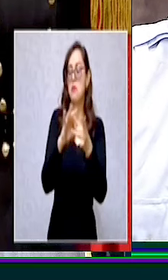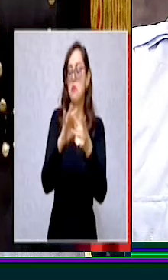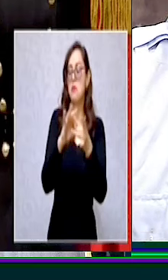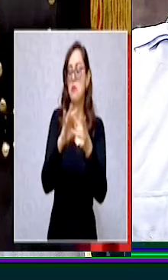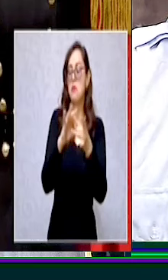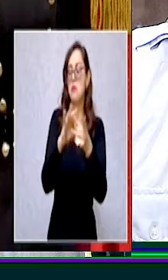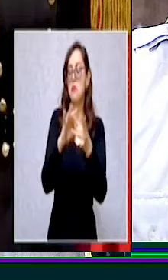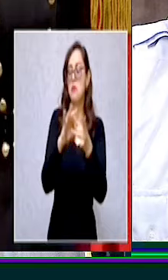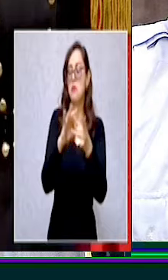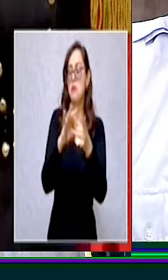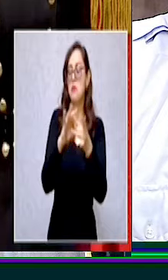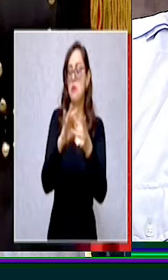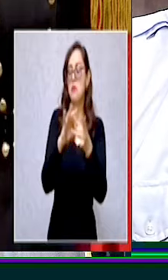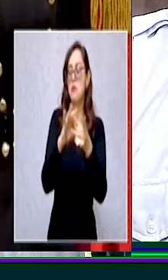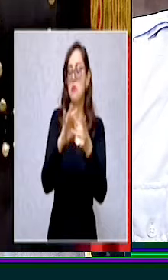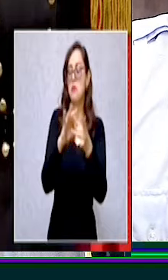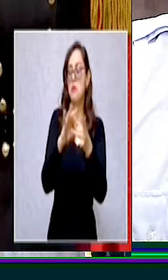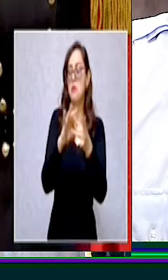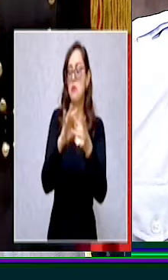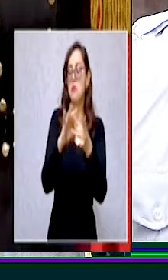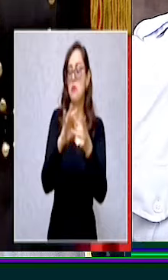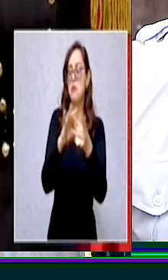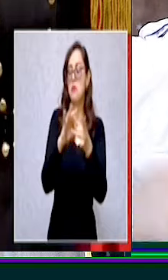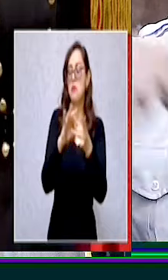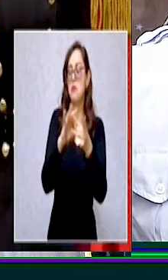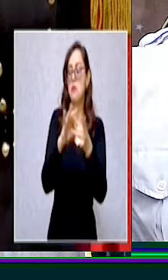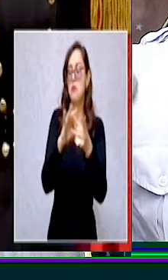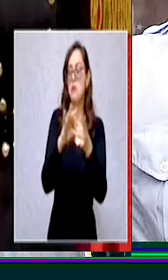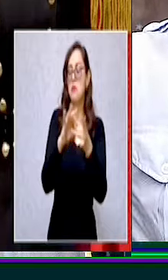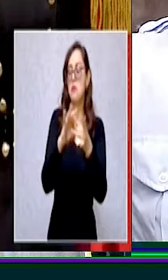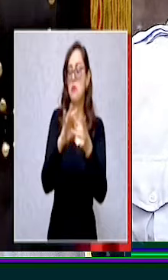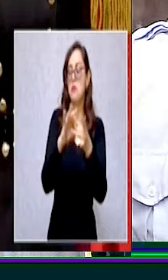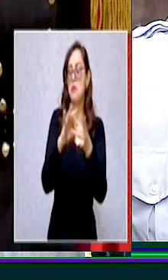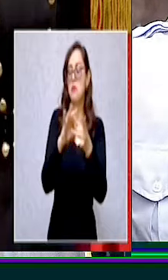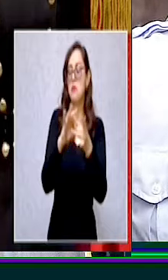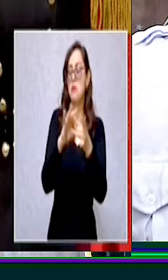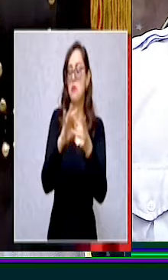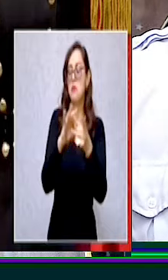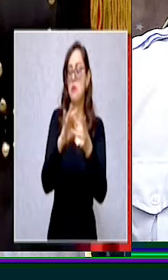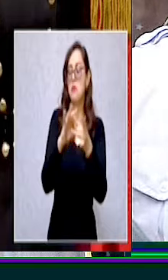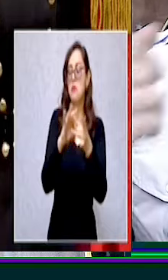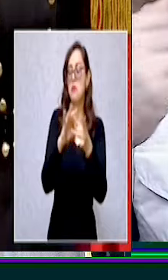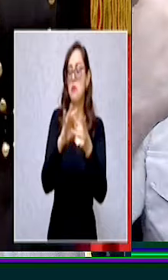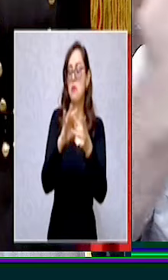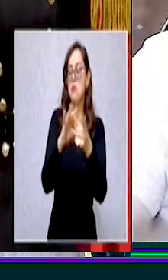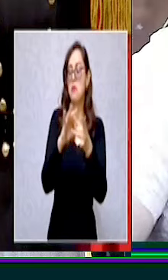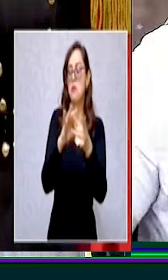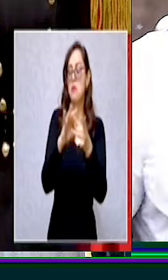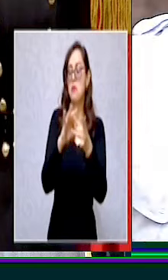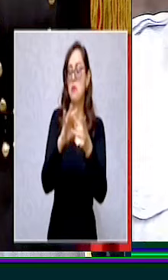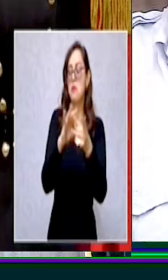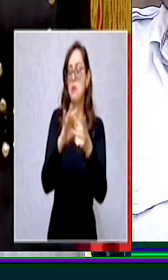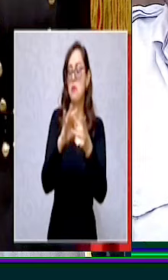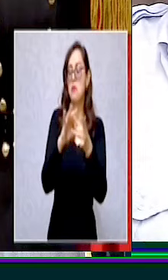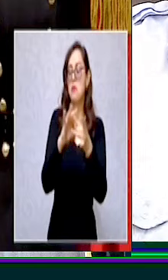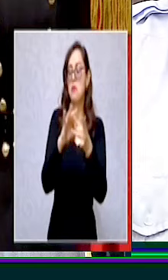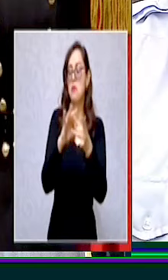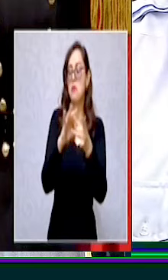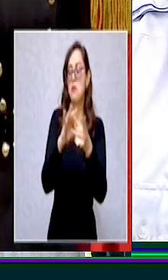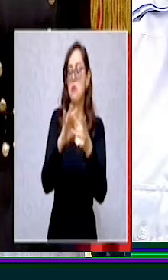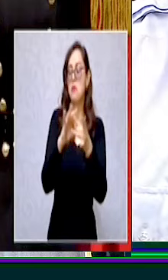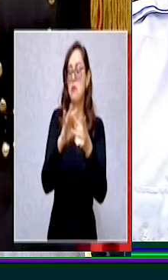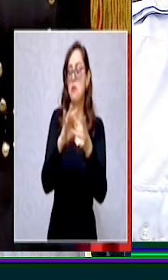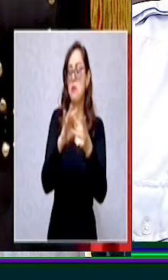este gobierno de México y ella dice sí y se pone la batuta y va ir pues